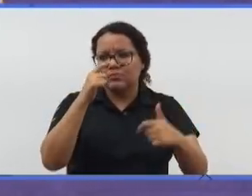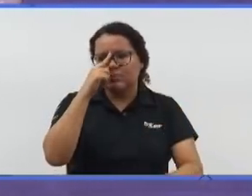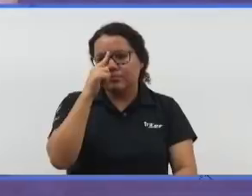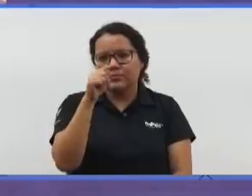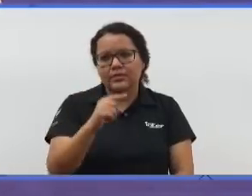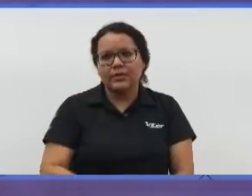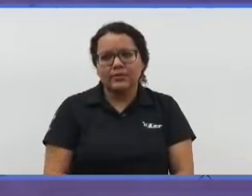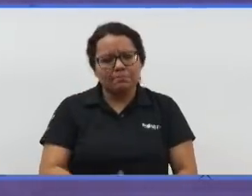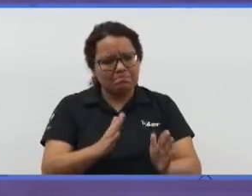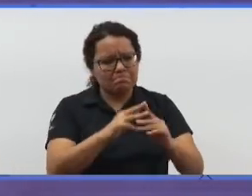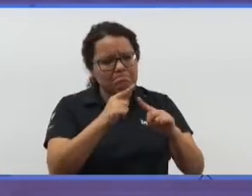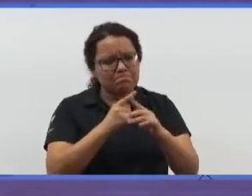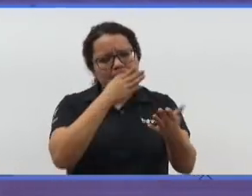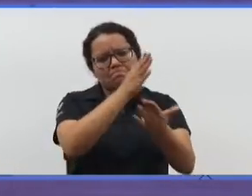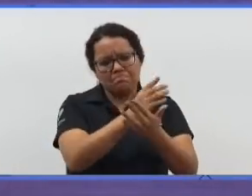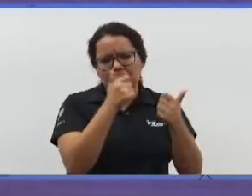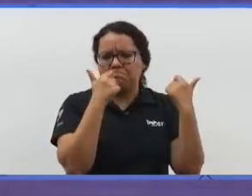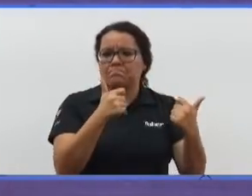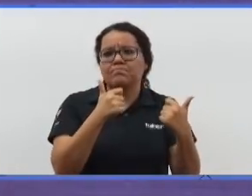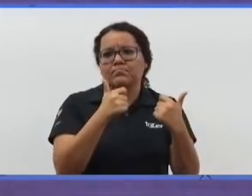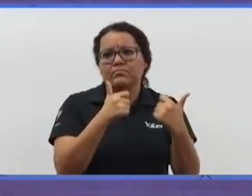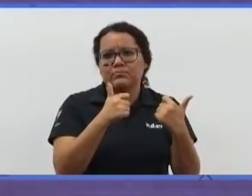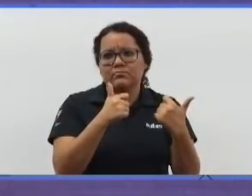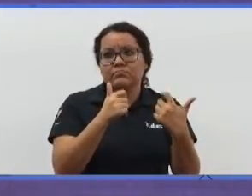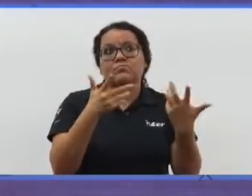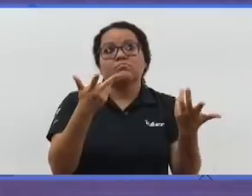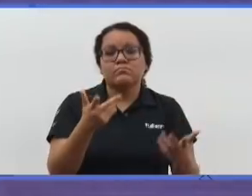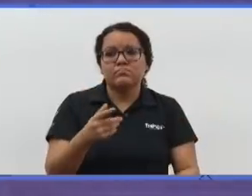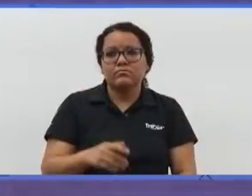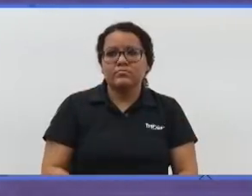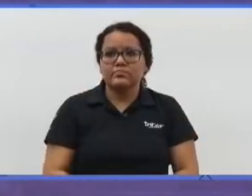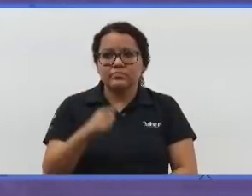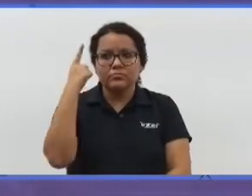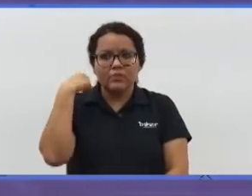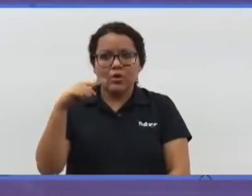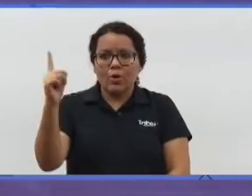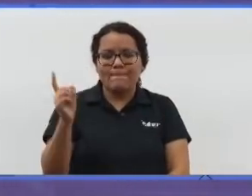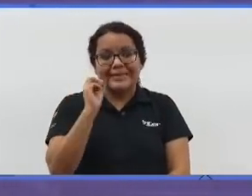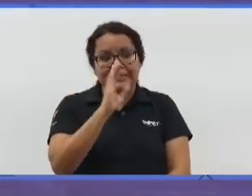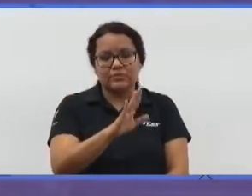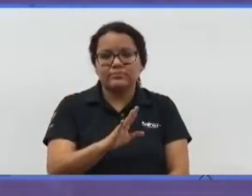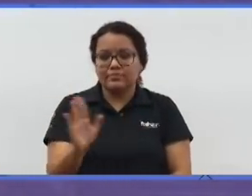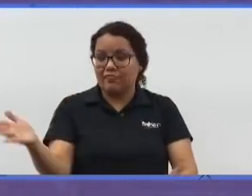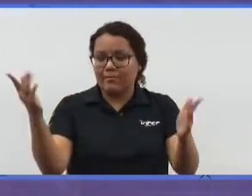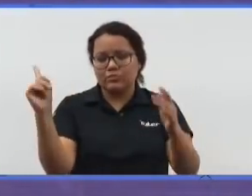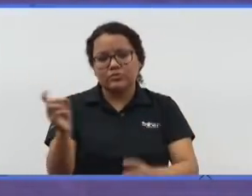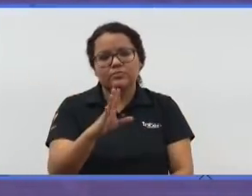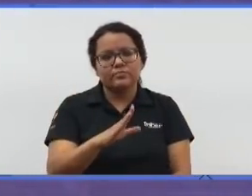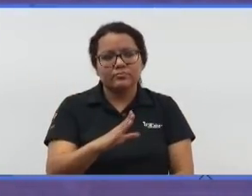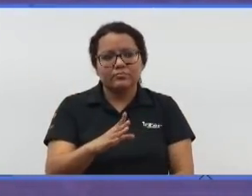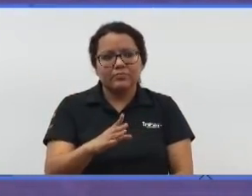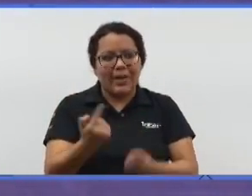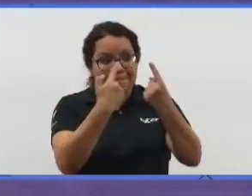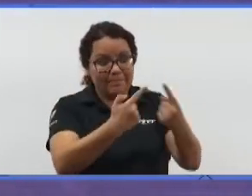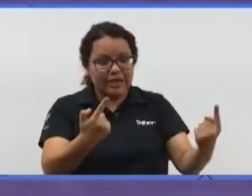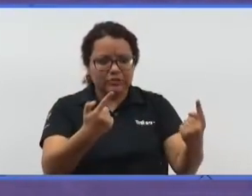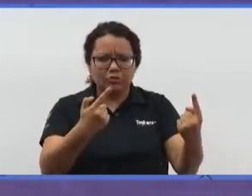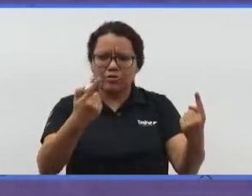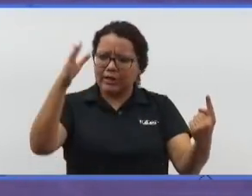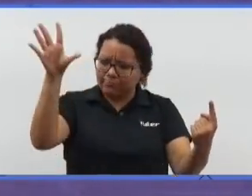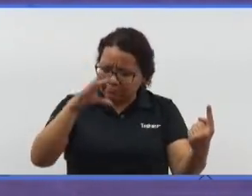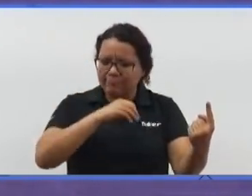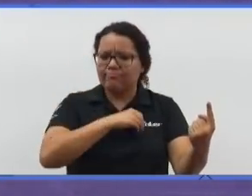llegar a la congregación porque como lo dijo este gran hombre billy graham no conozco a una persona que después de haber conocido a jesús como señor y salvador